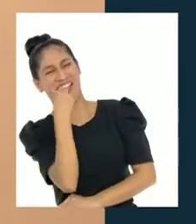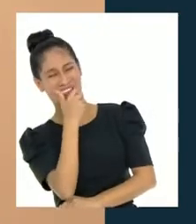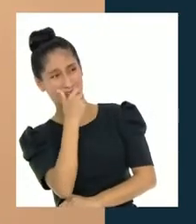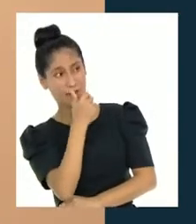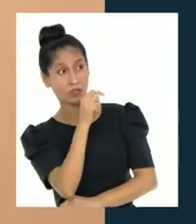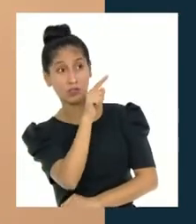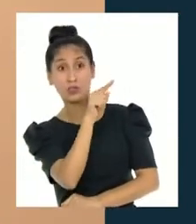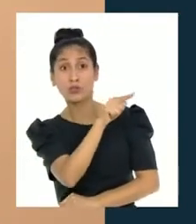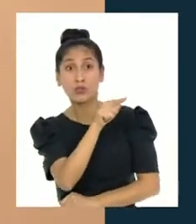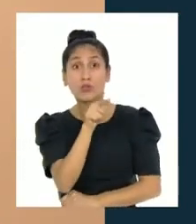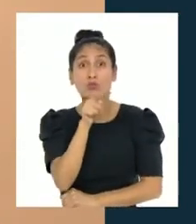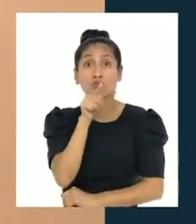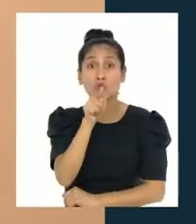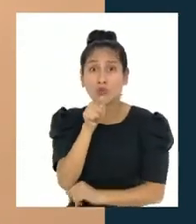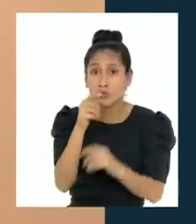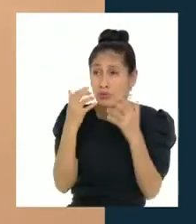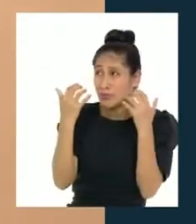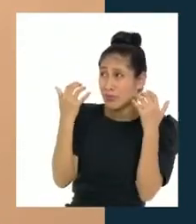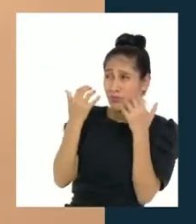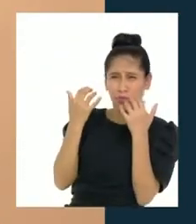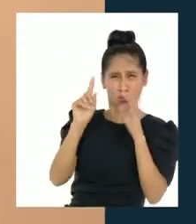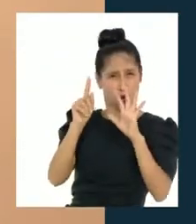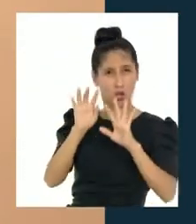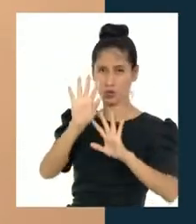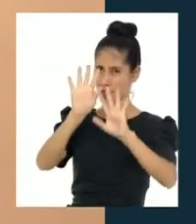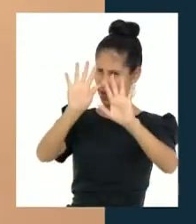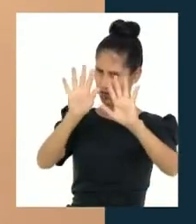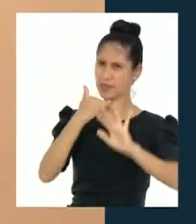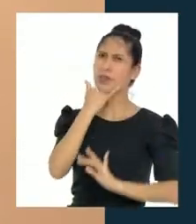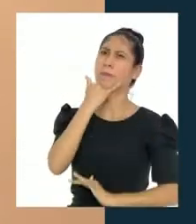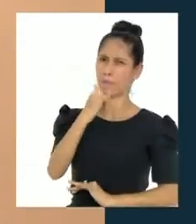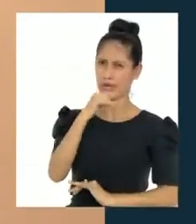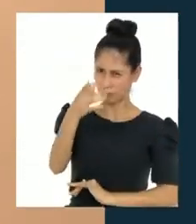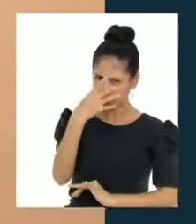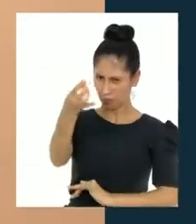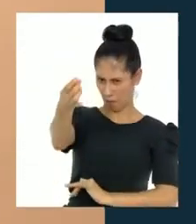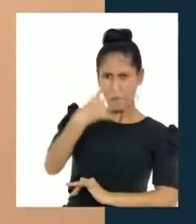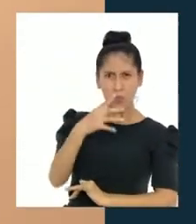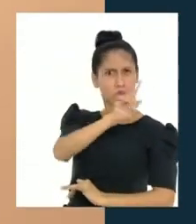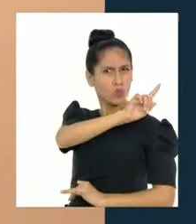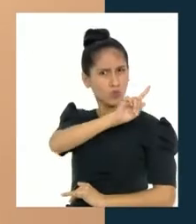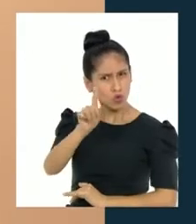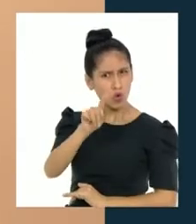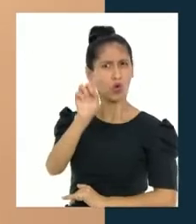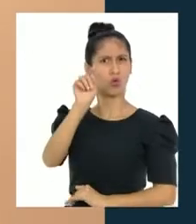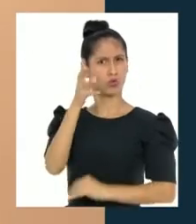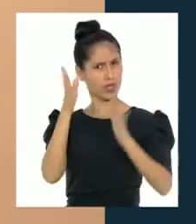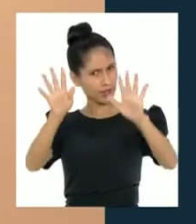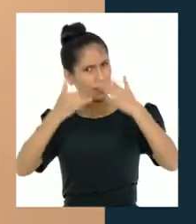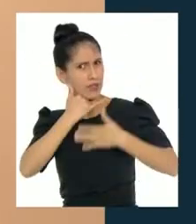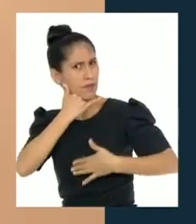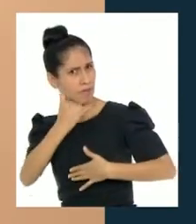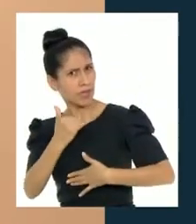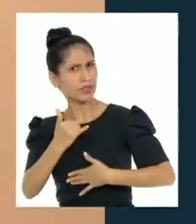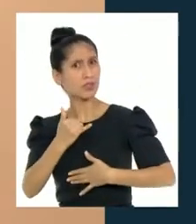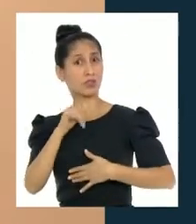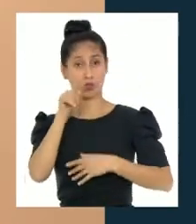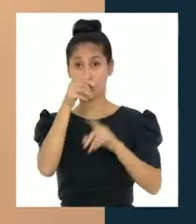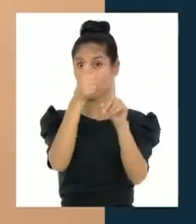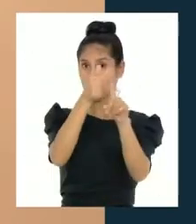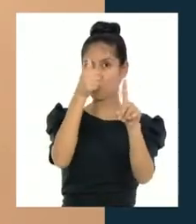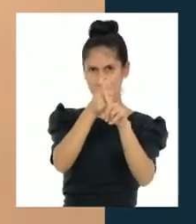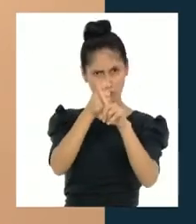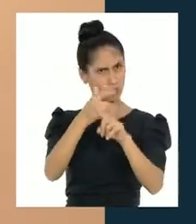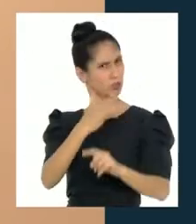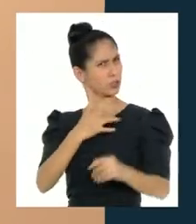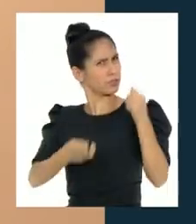por mi apariencia, por mi raza y por mi etnia. Entonces, no es baja autoestima, es confianza, es seguridad